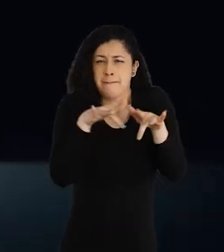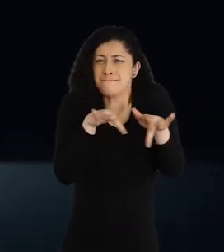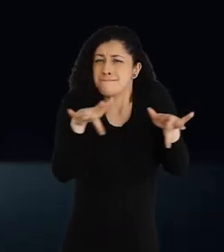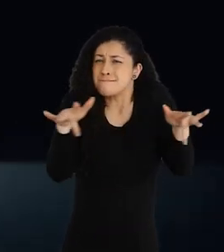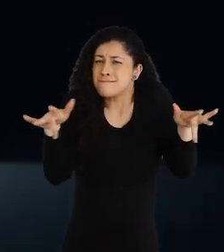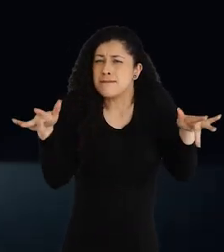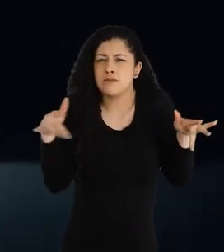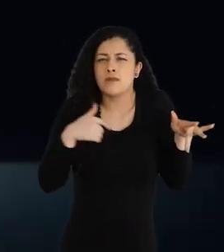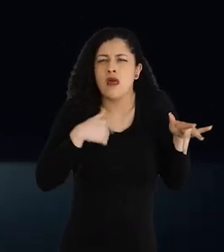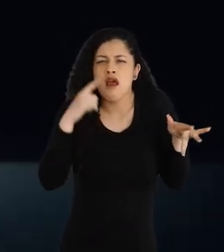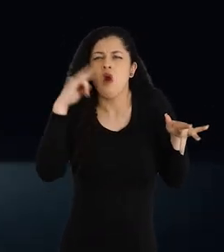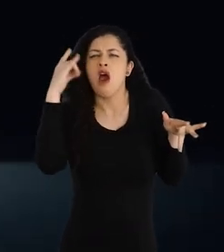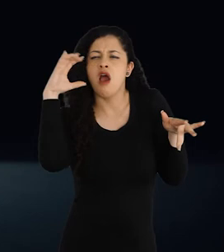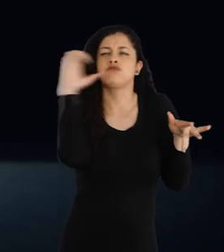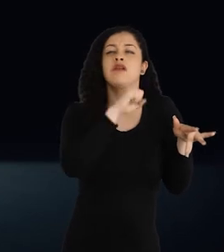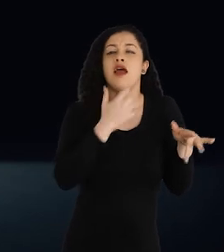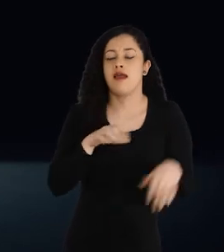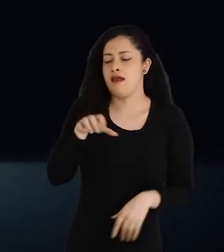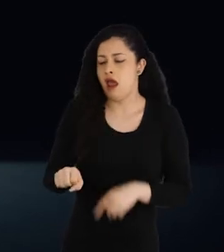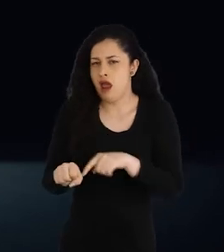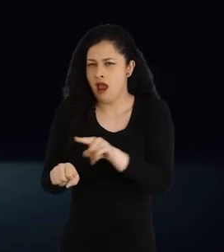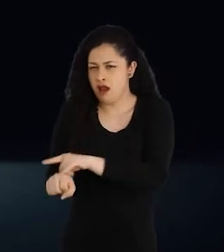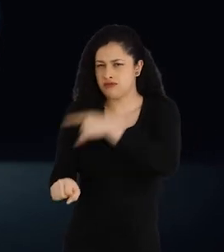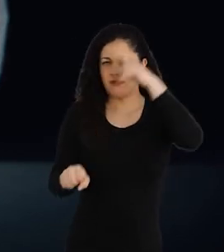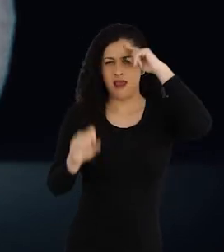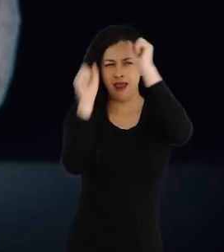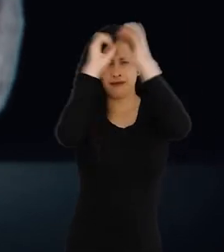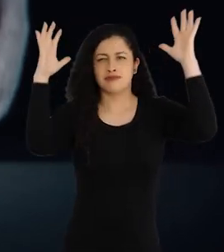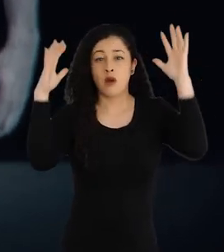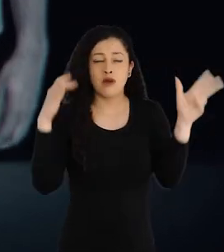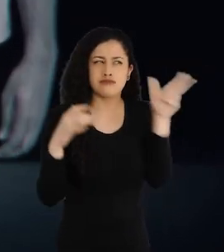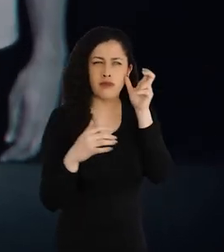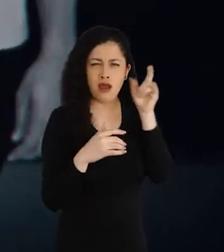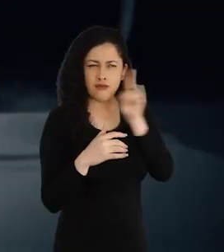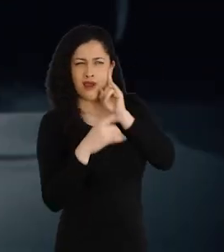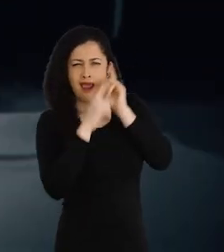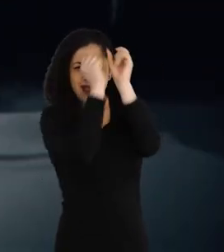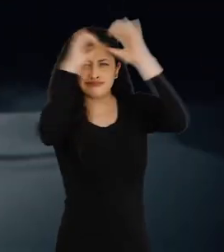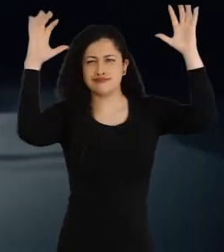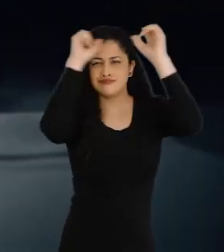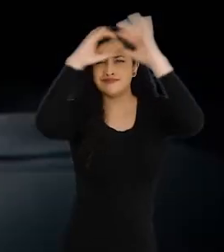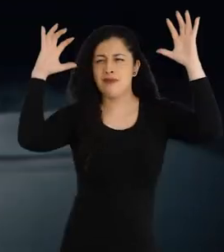silla mientras Juan B. la toca. Con construcciones instantáneas basadas en el tacto y los sonidos cercanos.